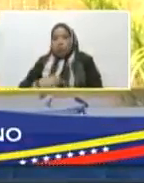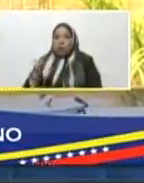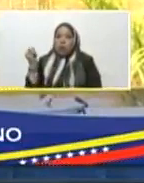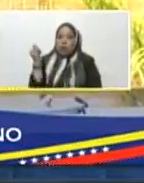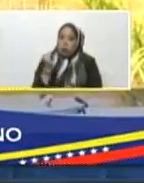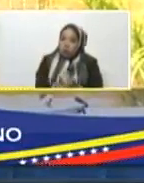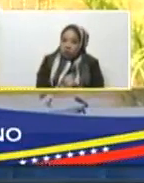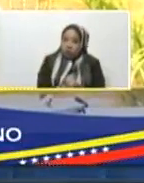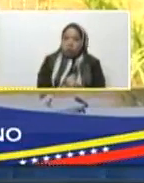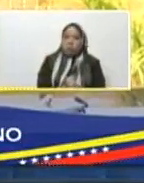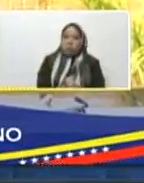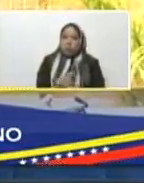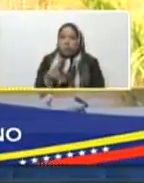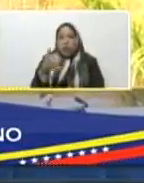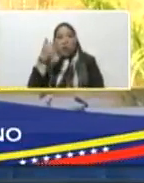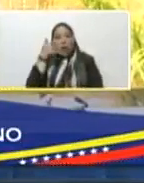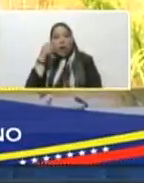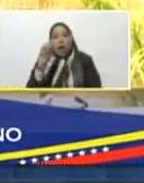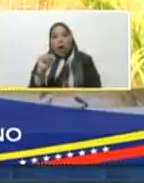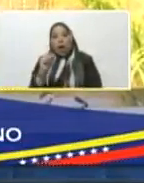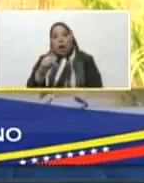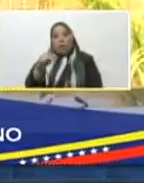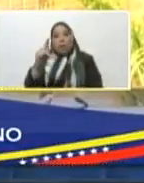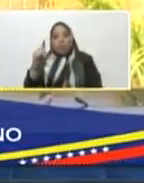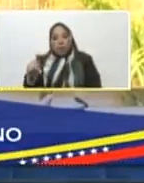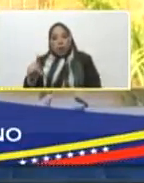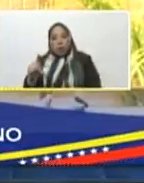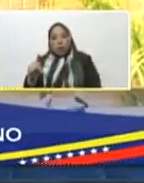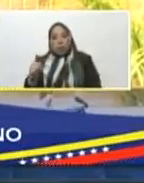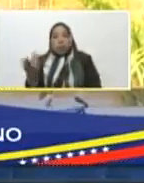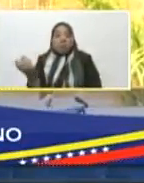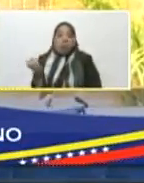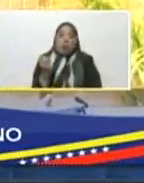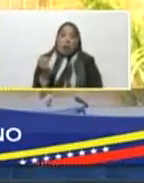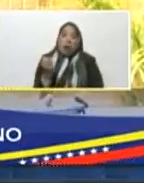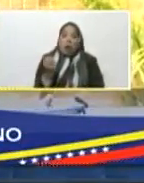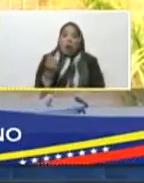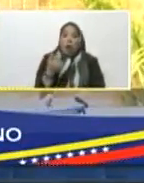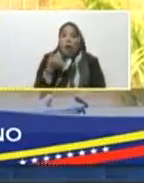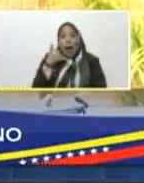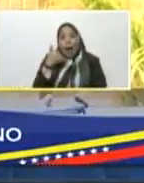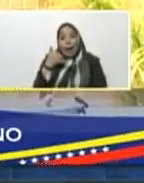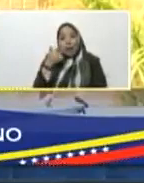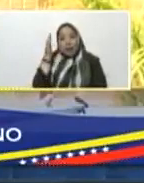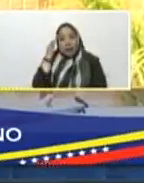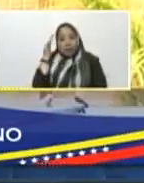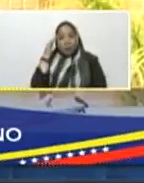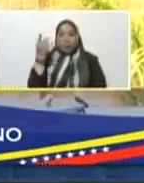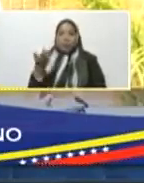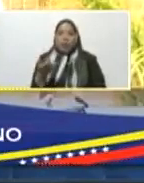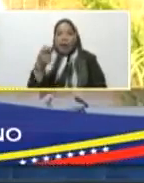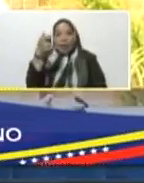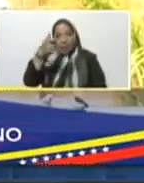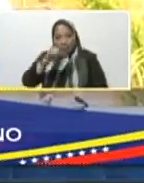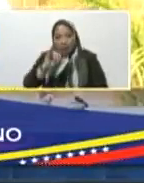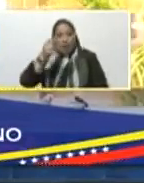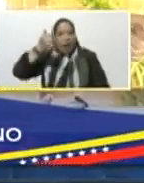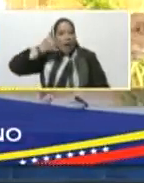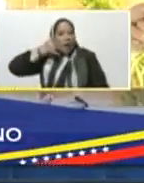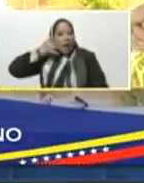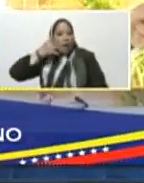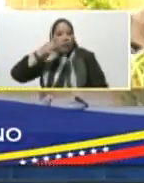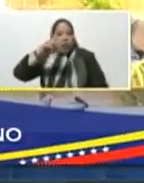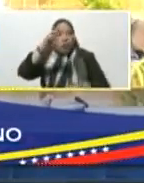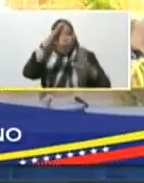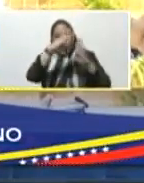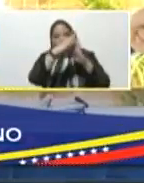App, algunos le dicen Ven App. Otros ven APP y otros que hablan inglés